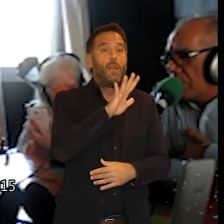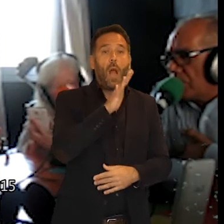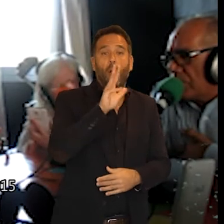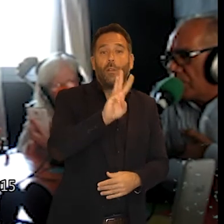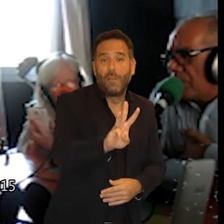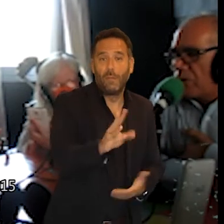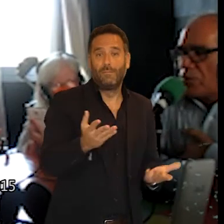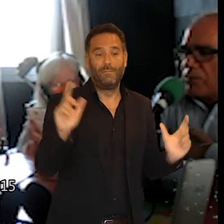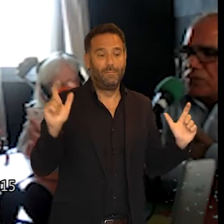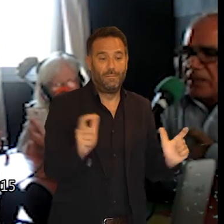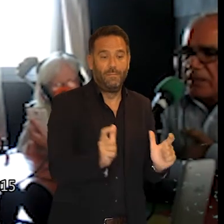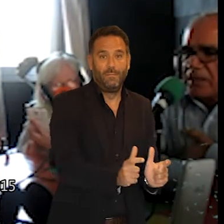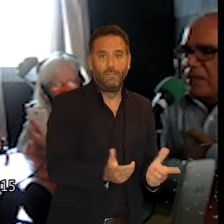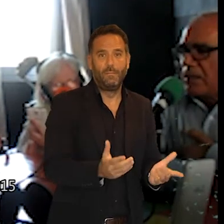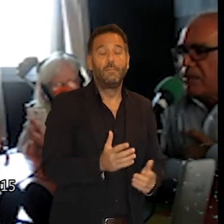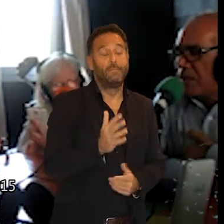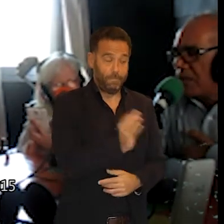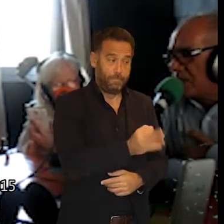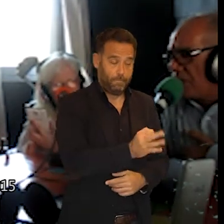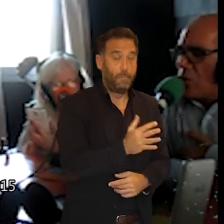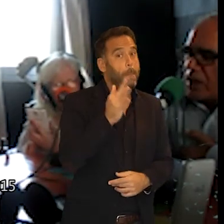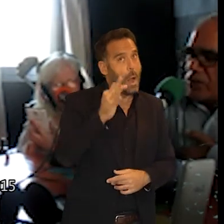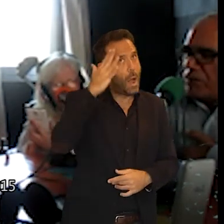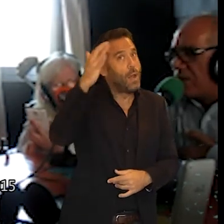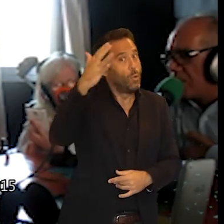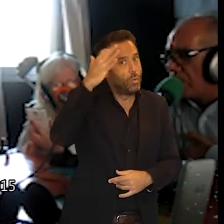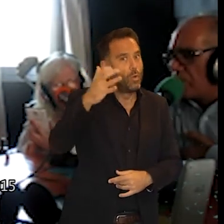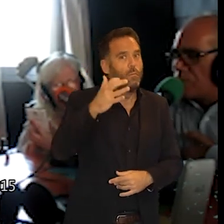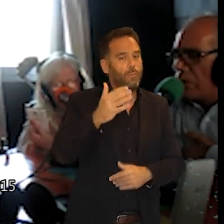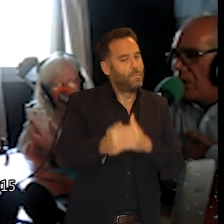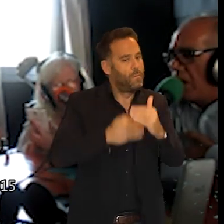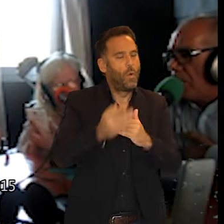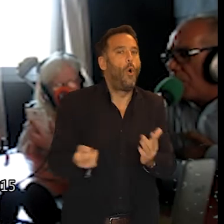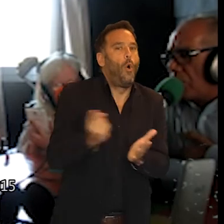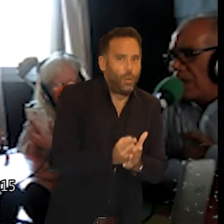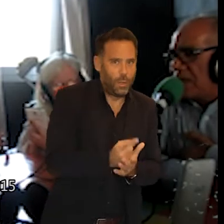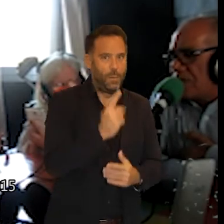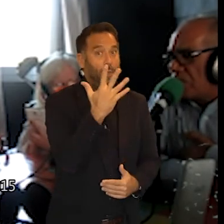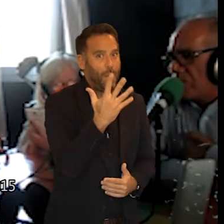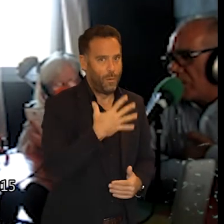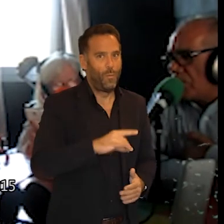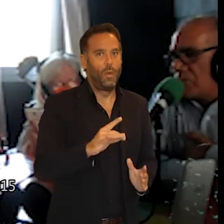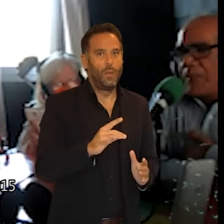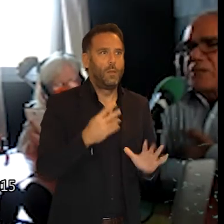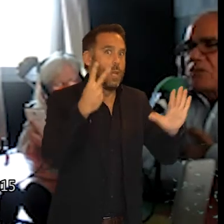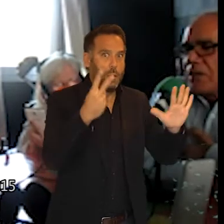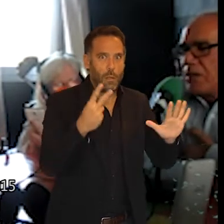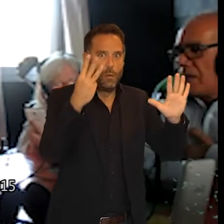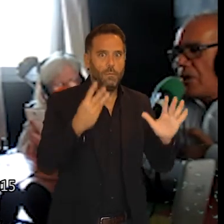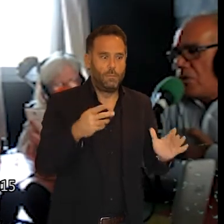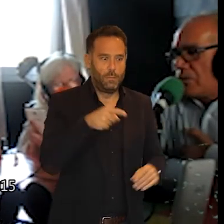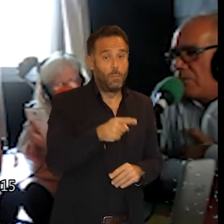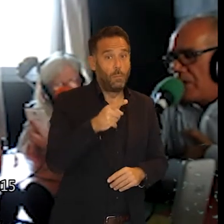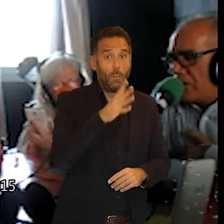sí. una pena. Y seguimos con la ilusión y las ganas de que puedan ser más adelante otra vez 5, 7, porque claro. con esa